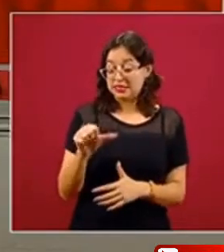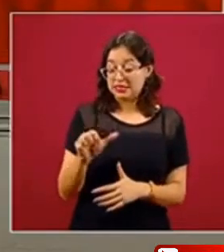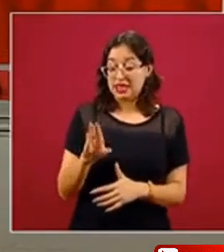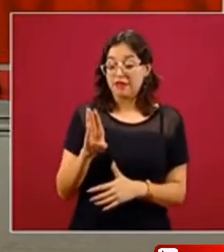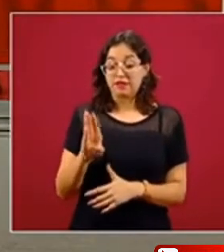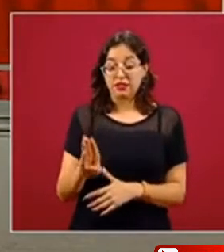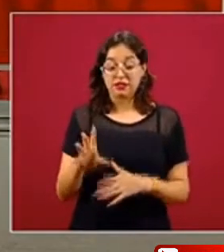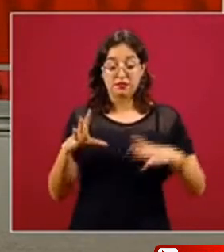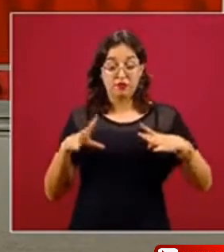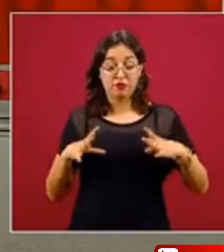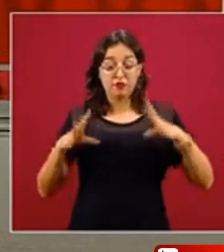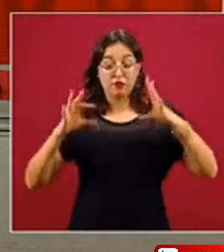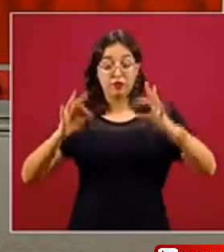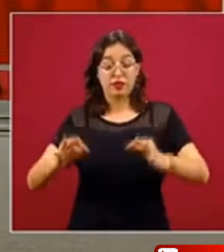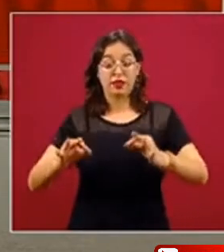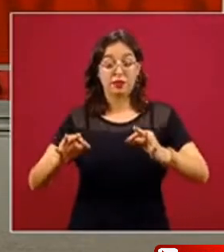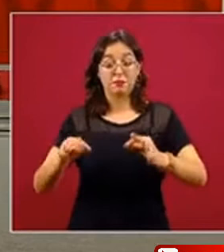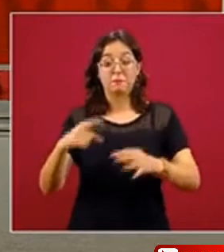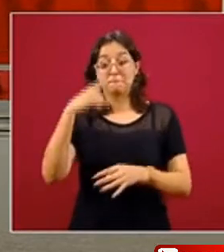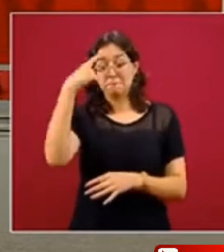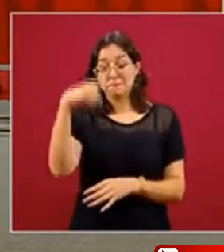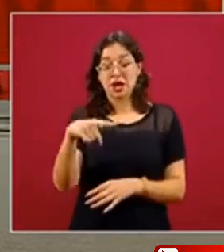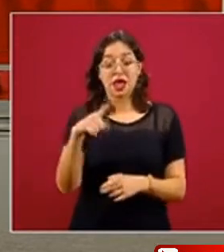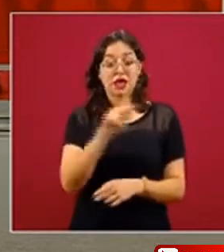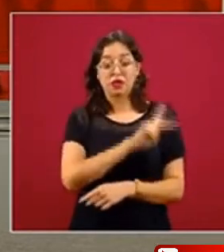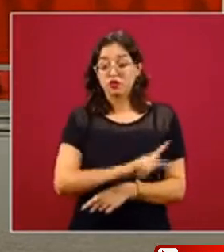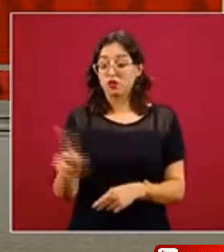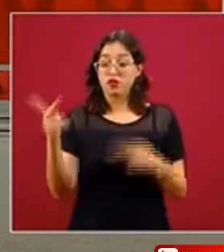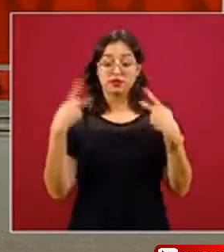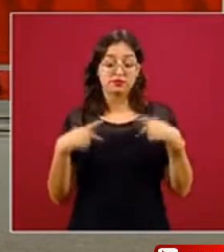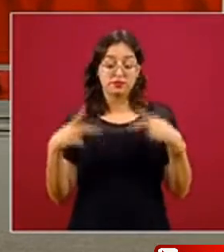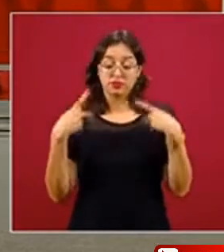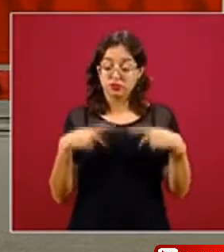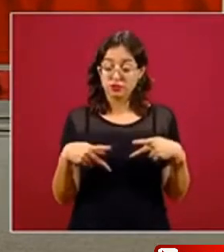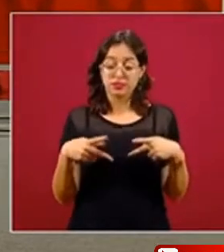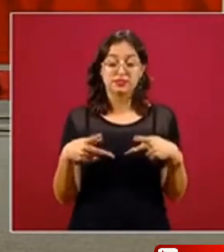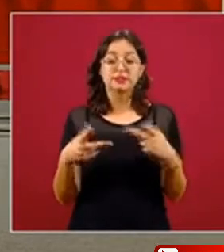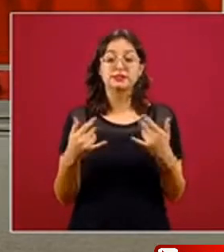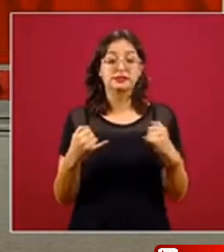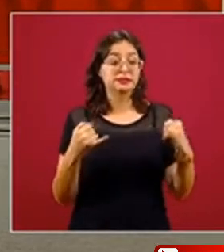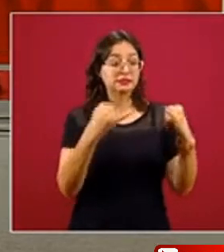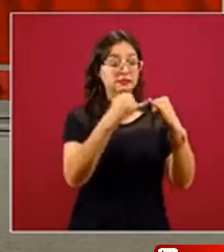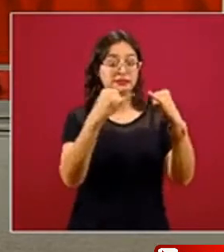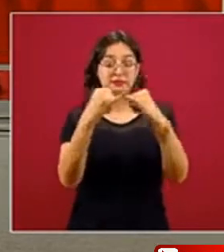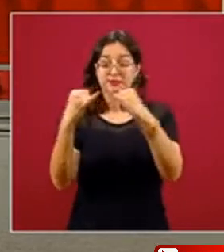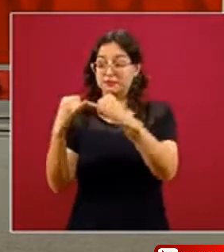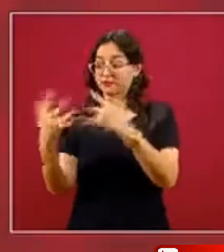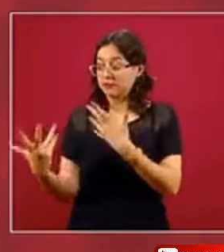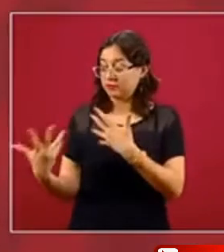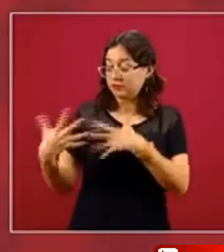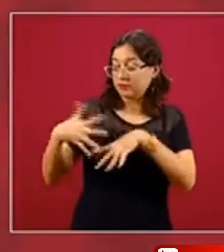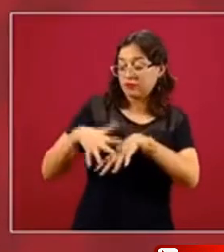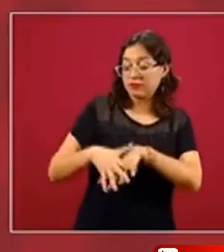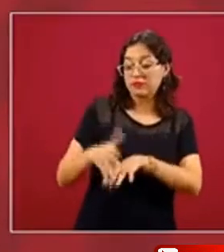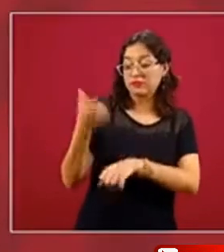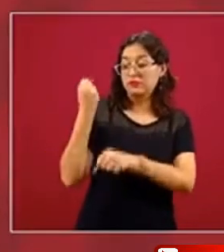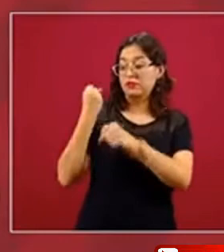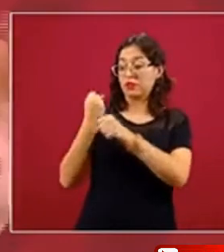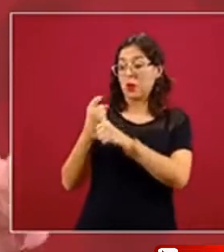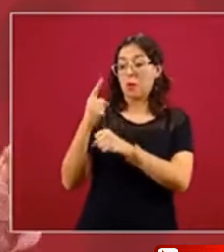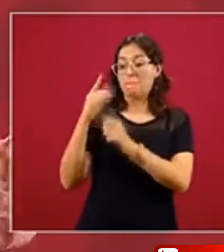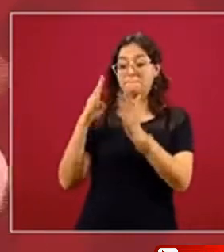creado precisamente para lograr la integración del sistema de salud que estaba desde